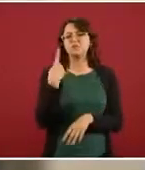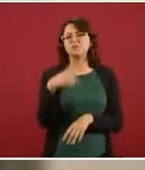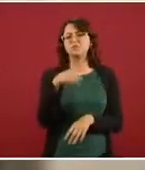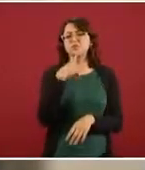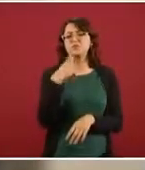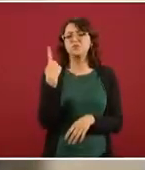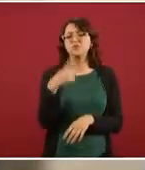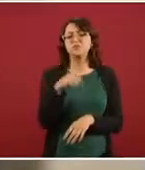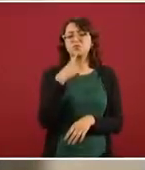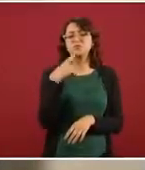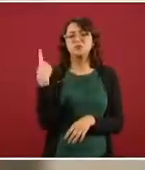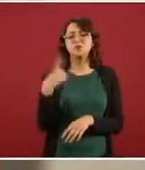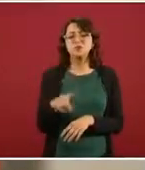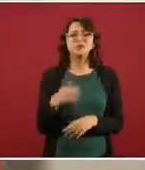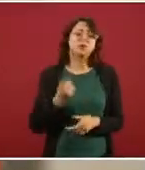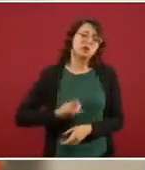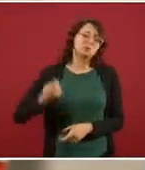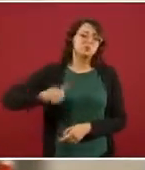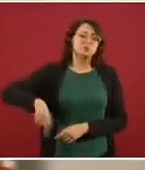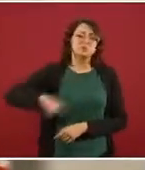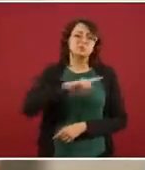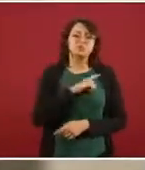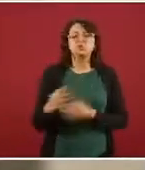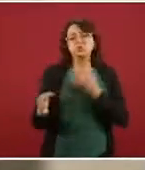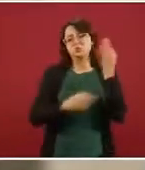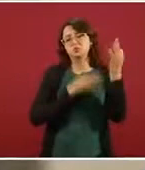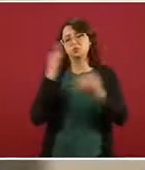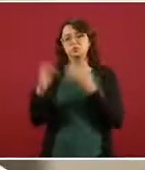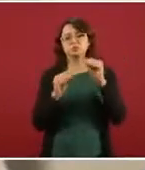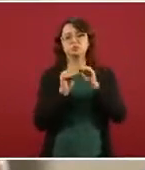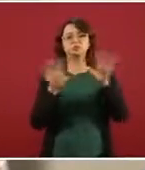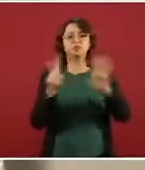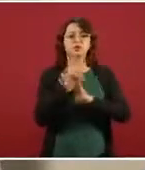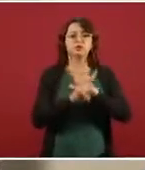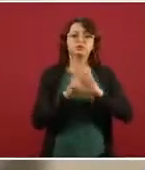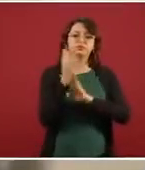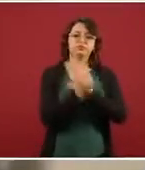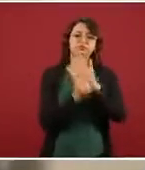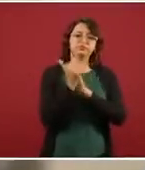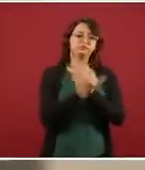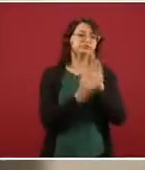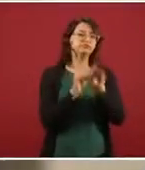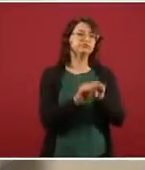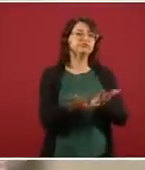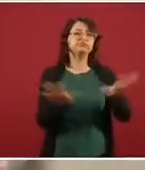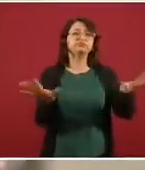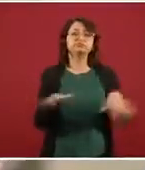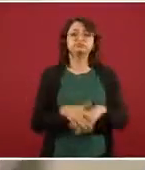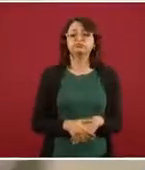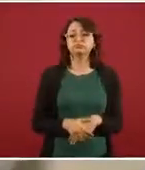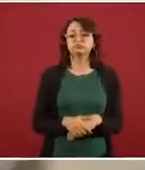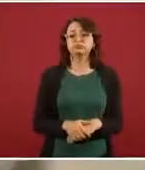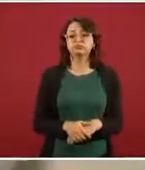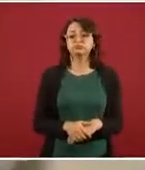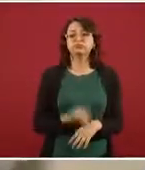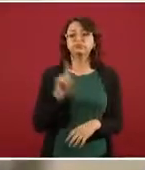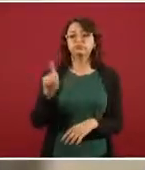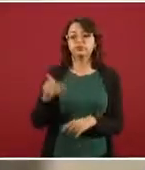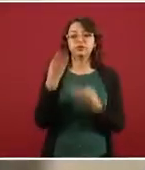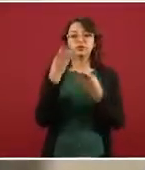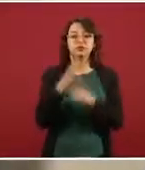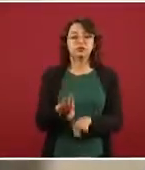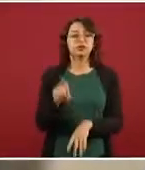bueno, sacamos el reportaje, el video en nuestro canal de YouTube y recibimos una llamada de